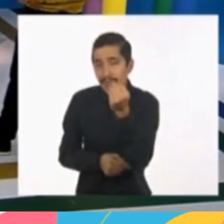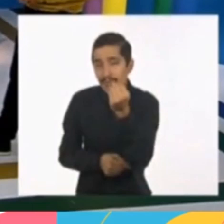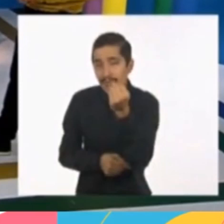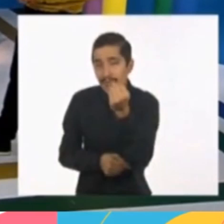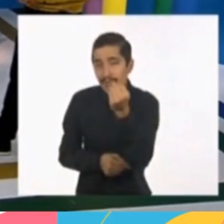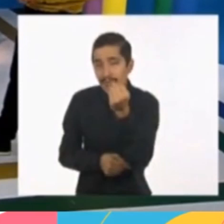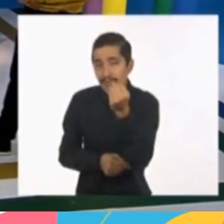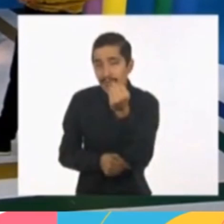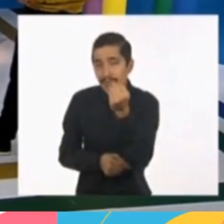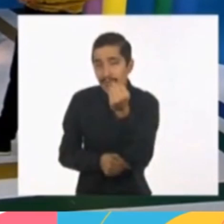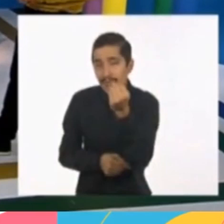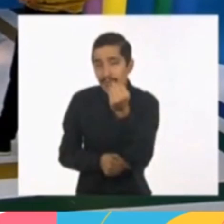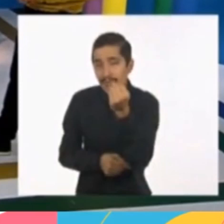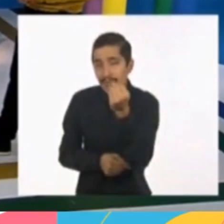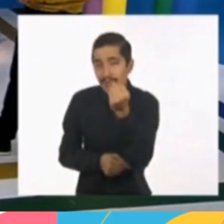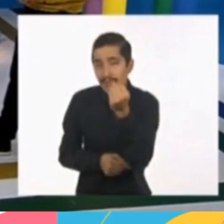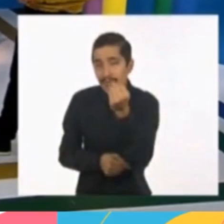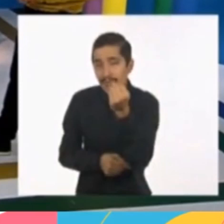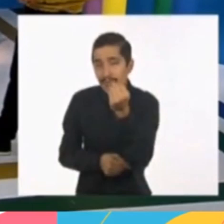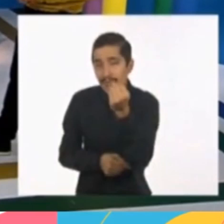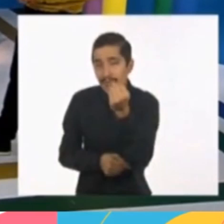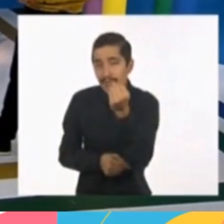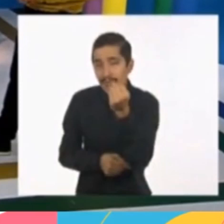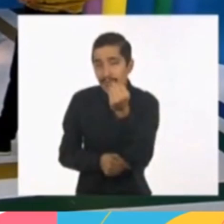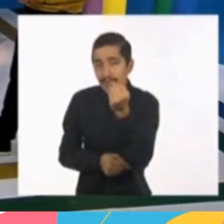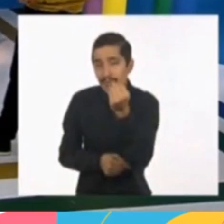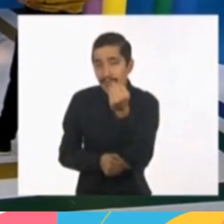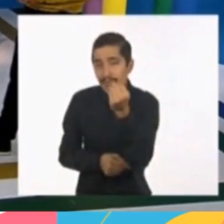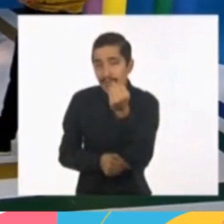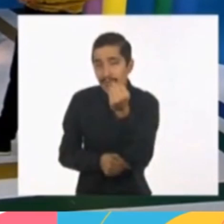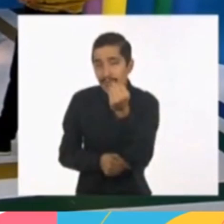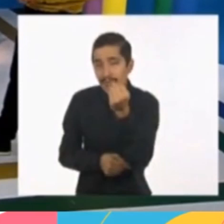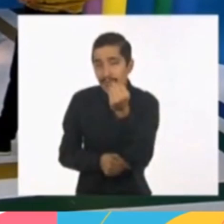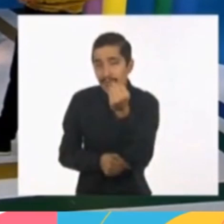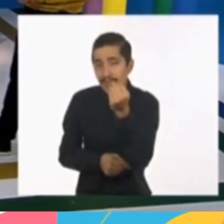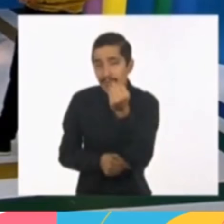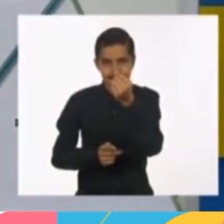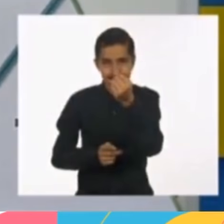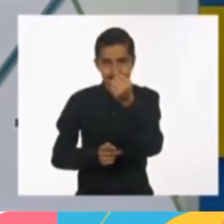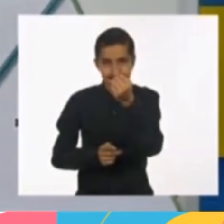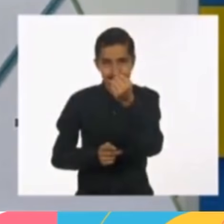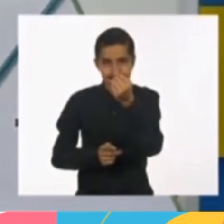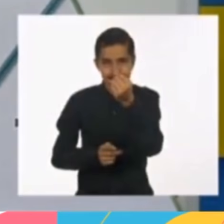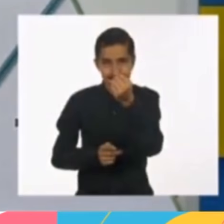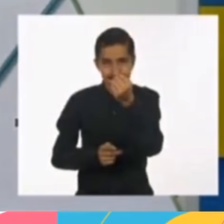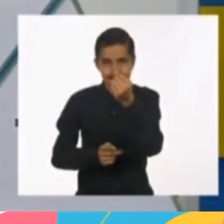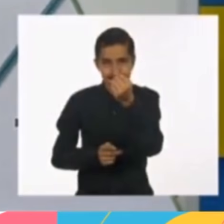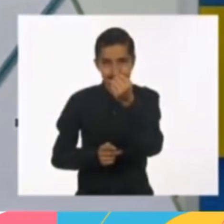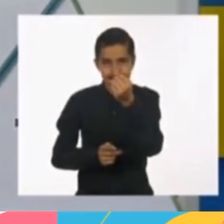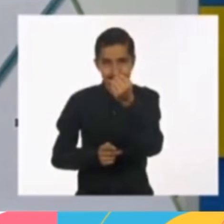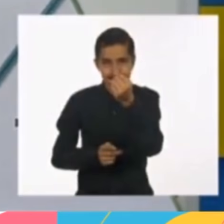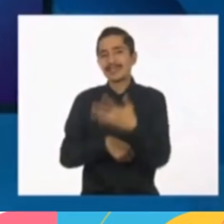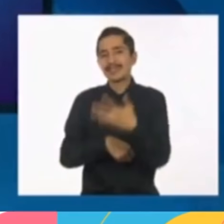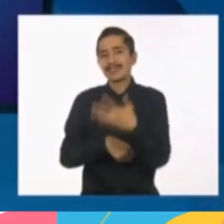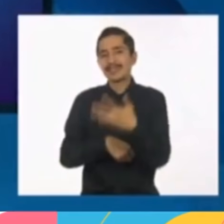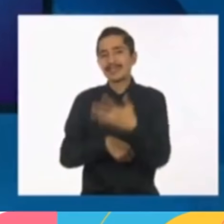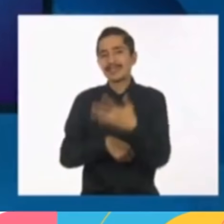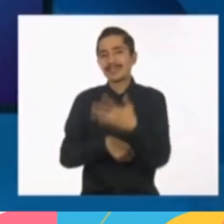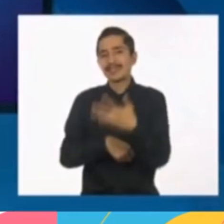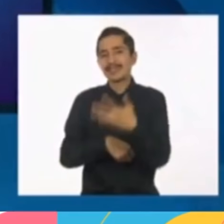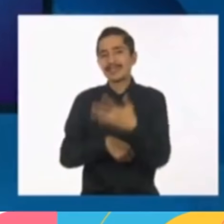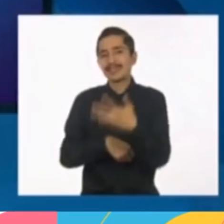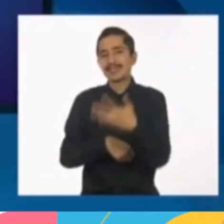clase anterior respondiendo algunas preguntas para iniciar el juego se gira la ruleta y vamos a ir quitando los triángulos para la imagen